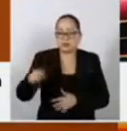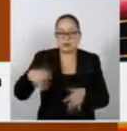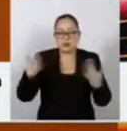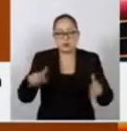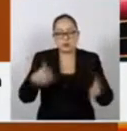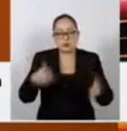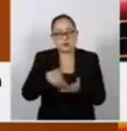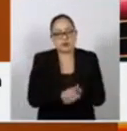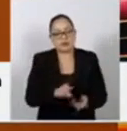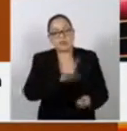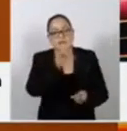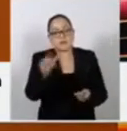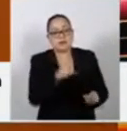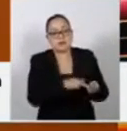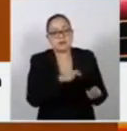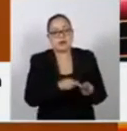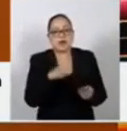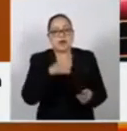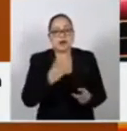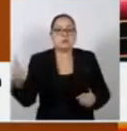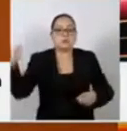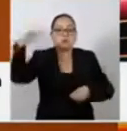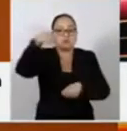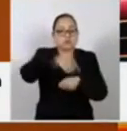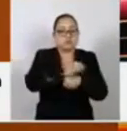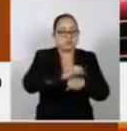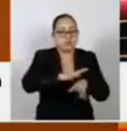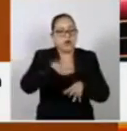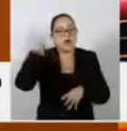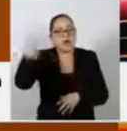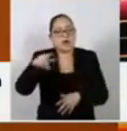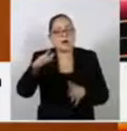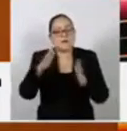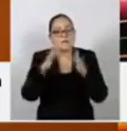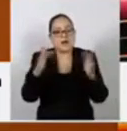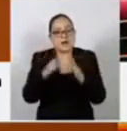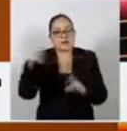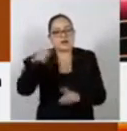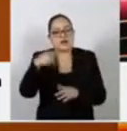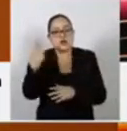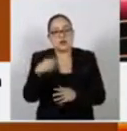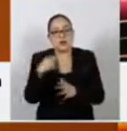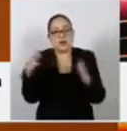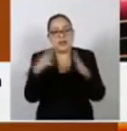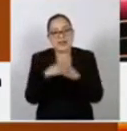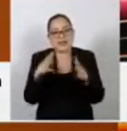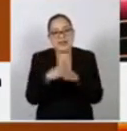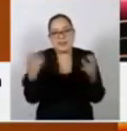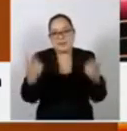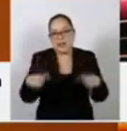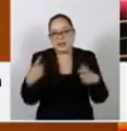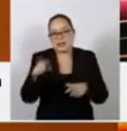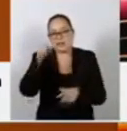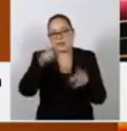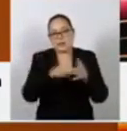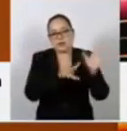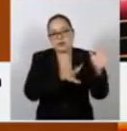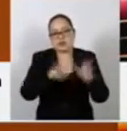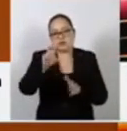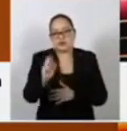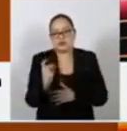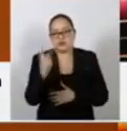en la defensa durante el bombardeo de tropas francesas de la llamada Guerra de los Pasteles en